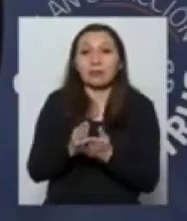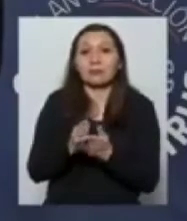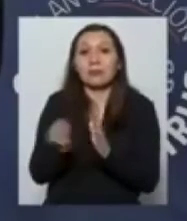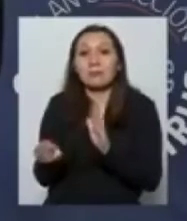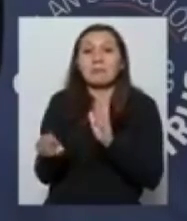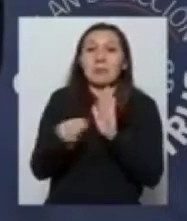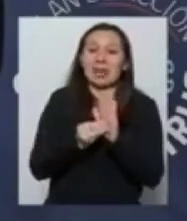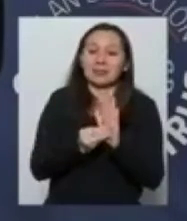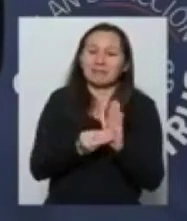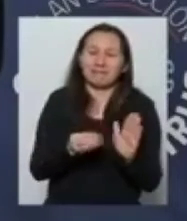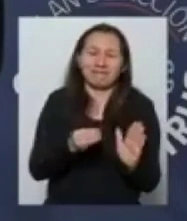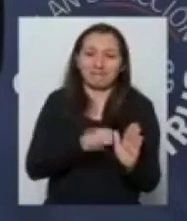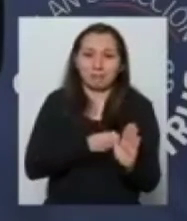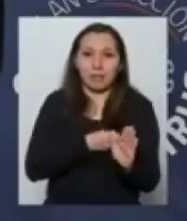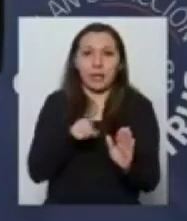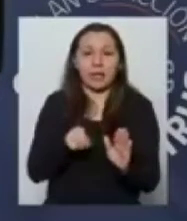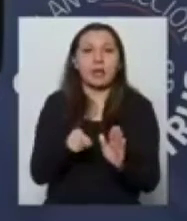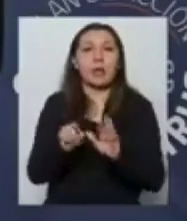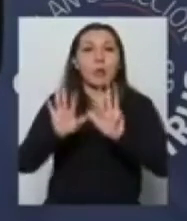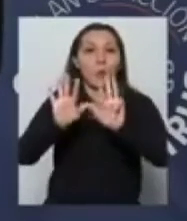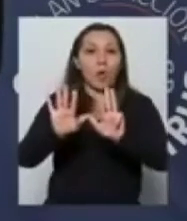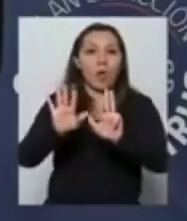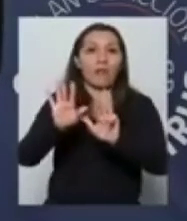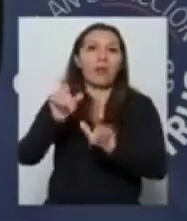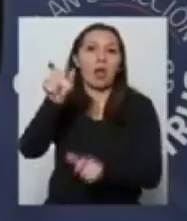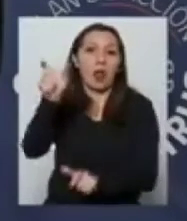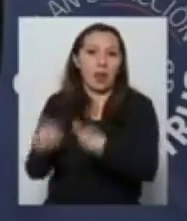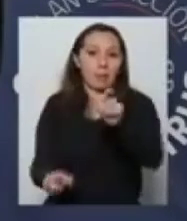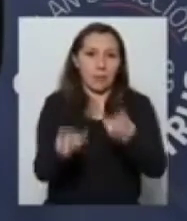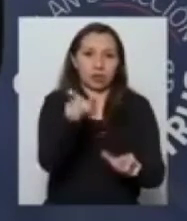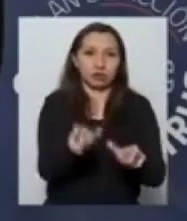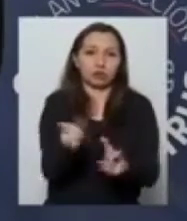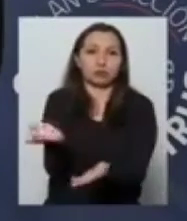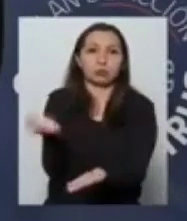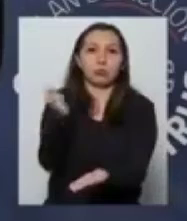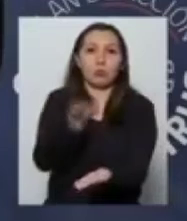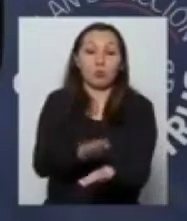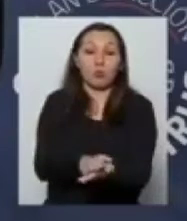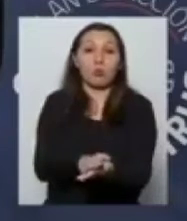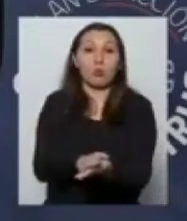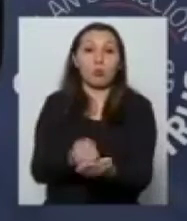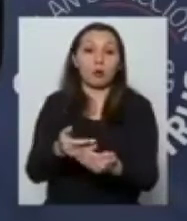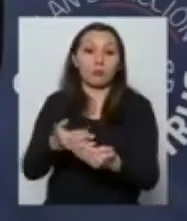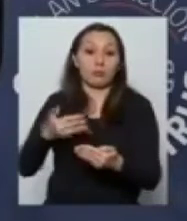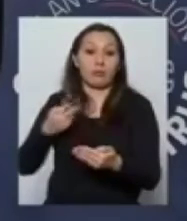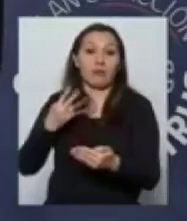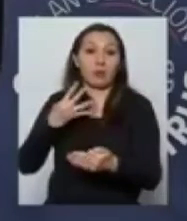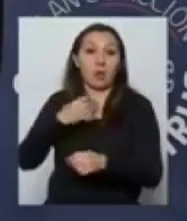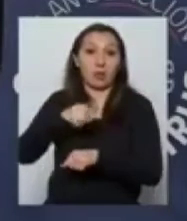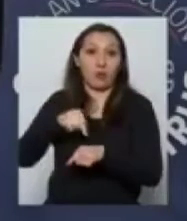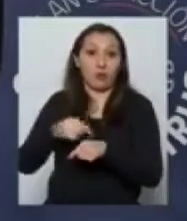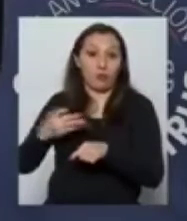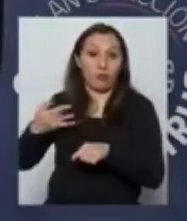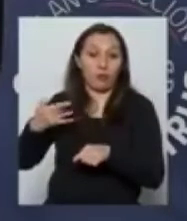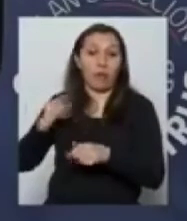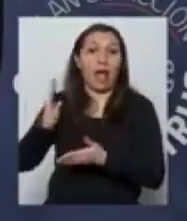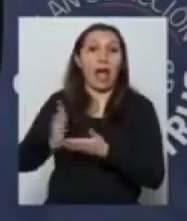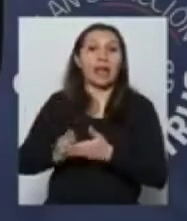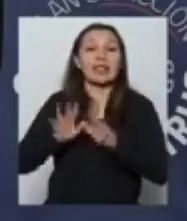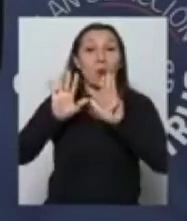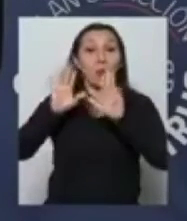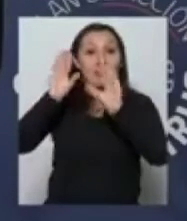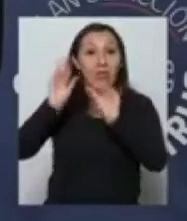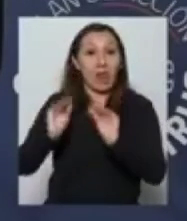sumar, desgraciadamente, 9 personas fallecidas durante las 24 últimas horas hasta